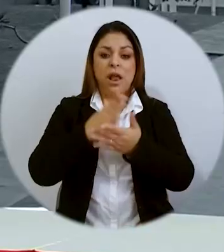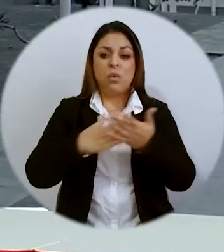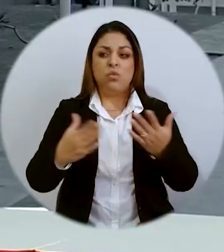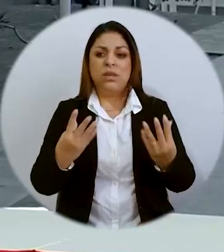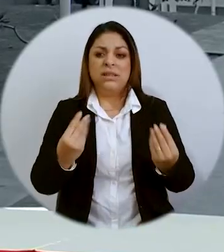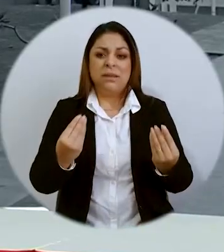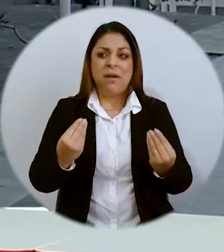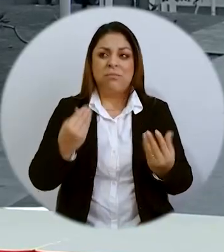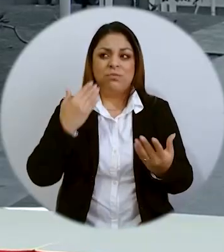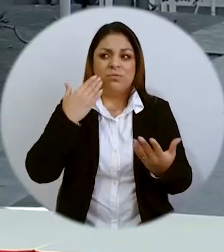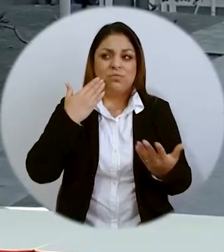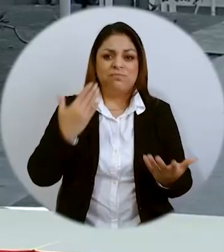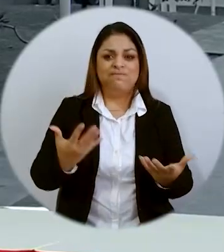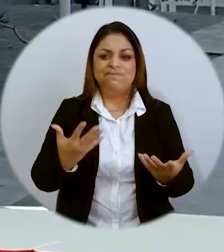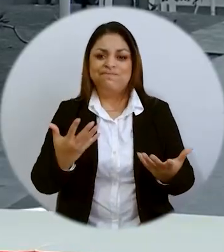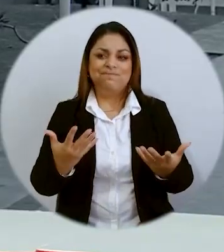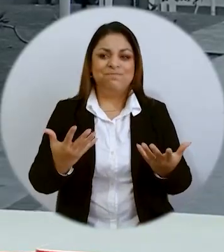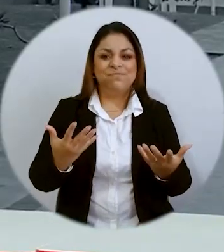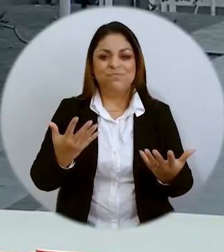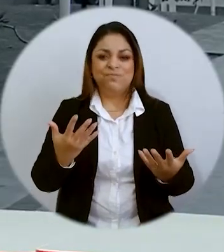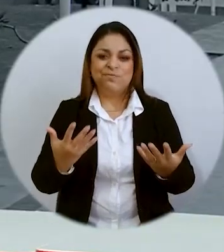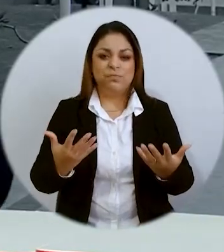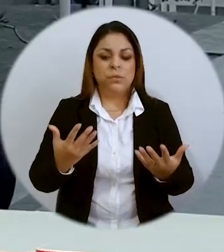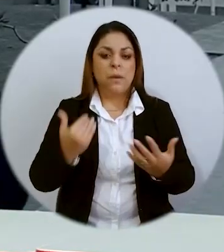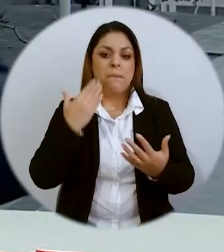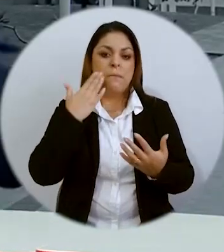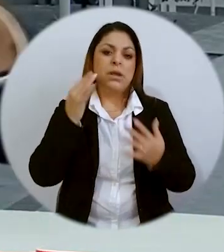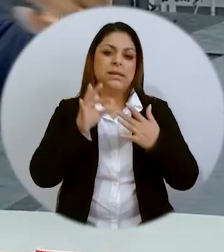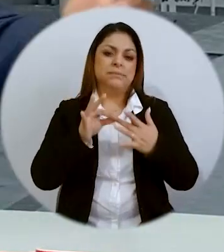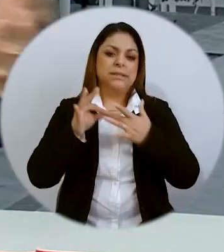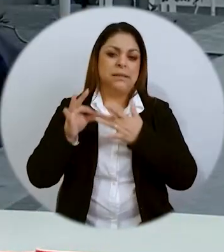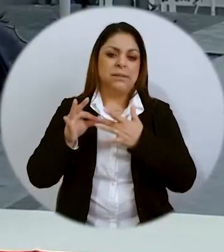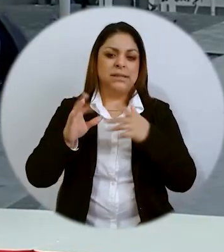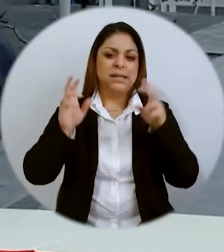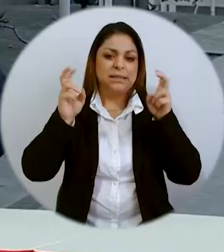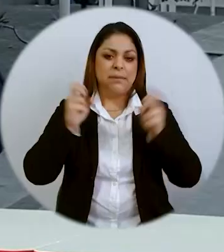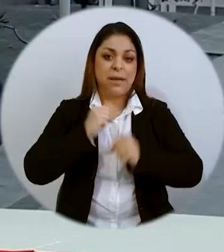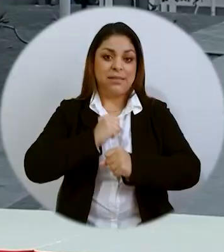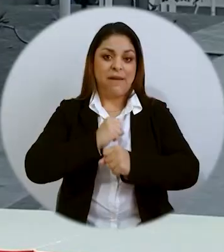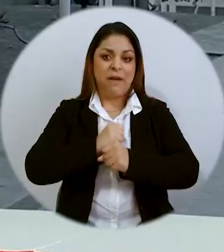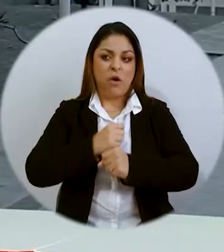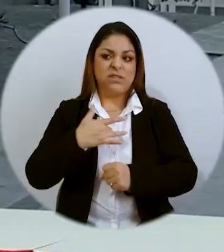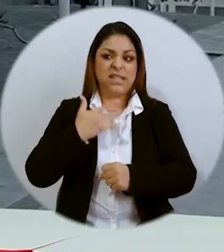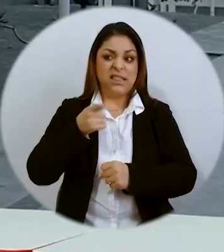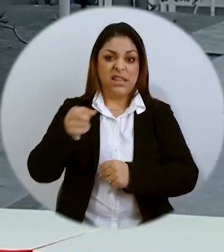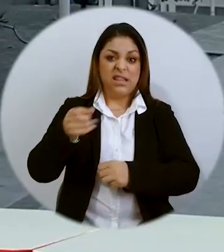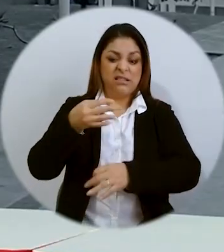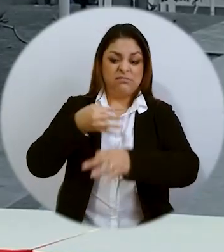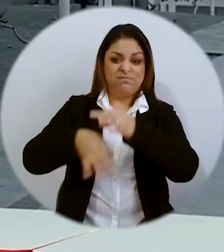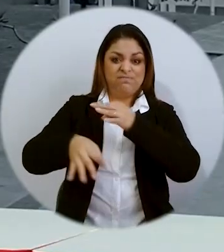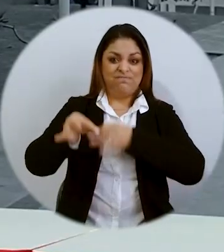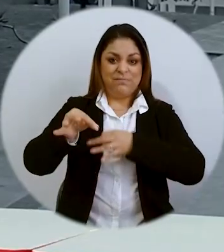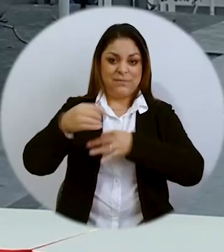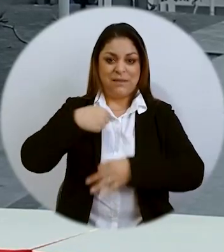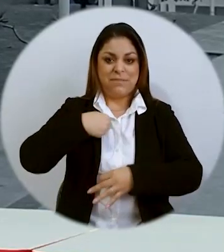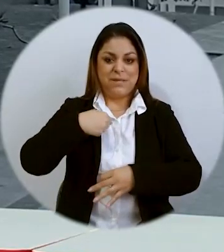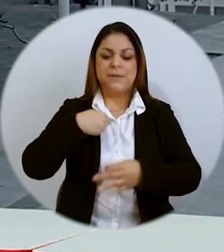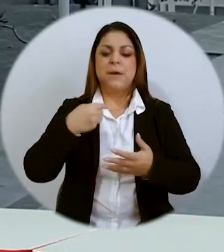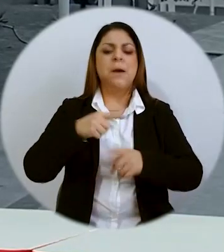la insignificancia o la obsolescencia, sobre todo en el ámbito del